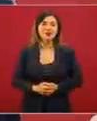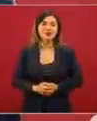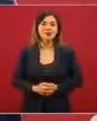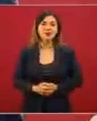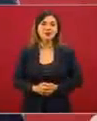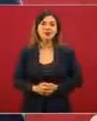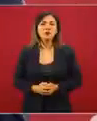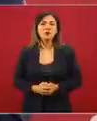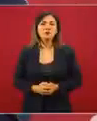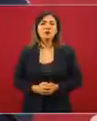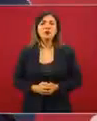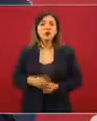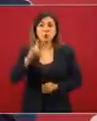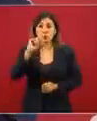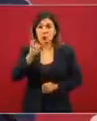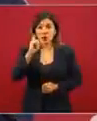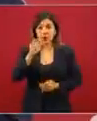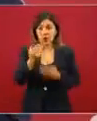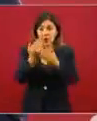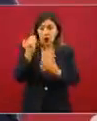Llegó a estar el peso